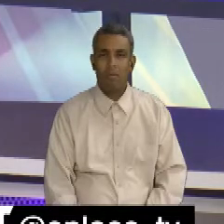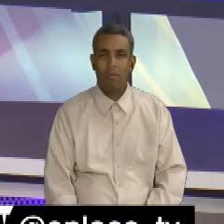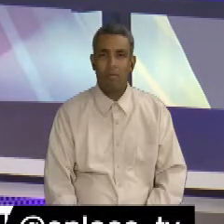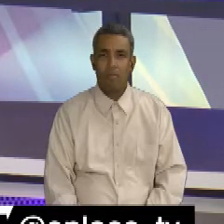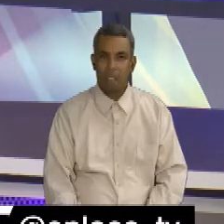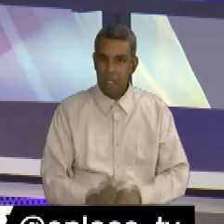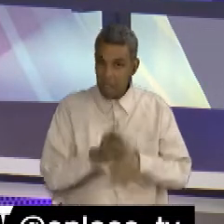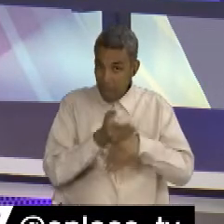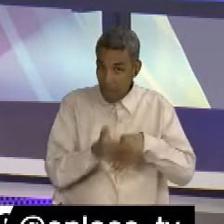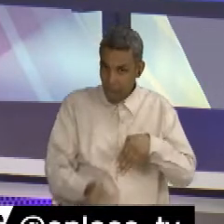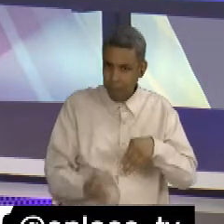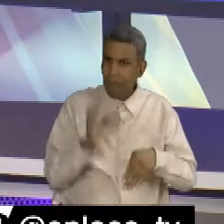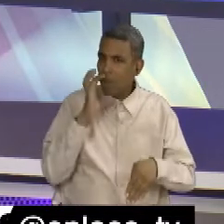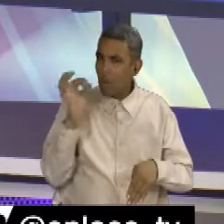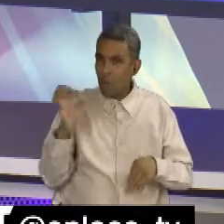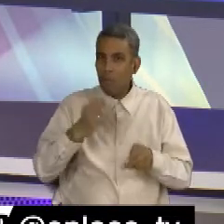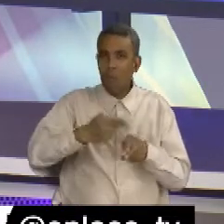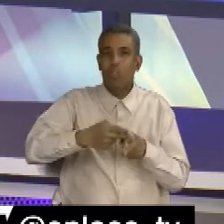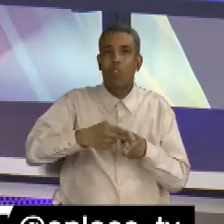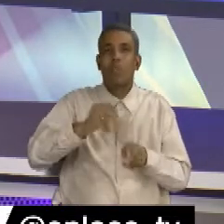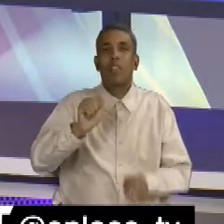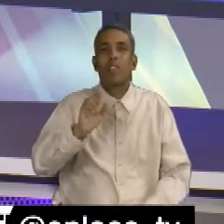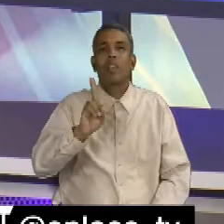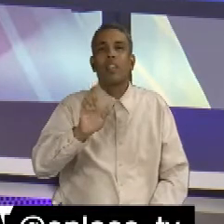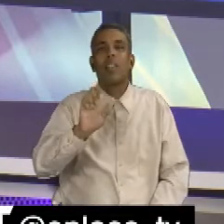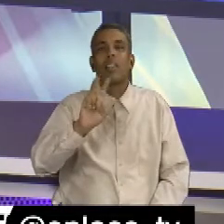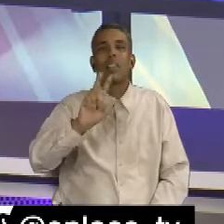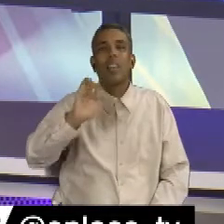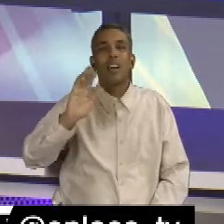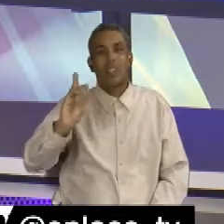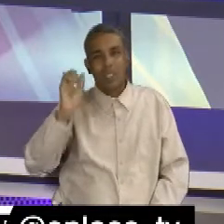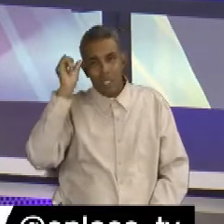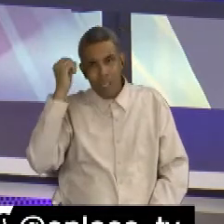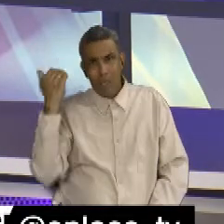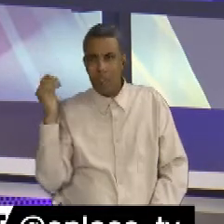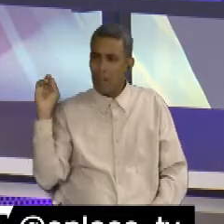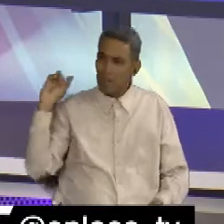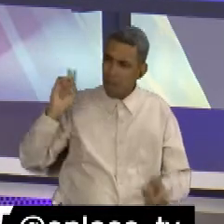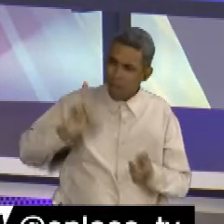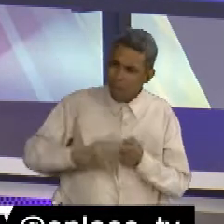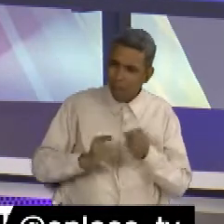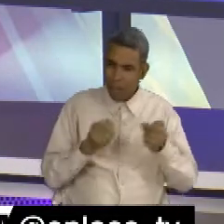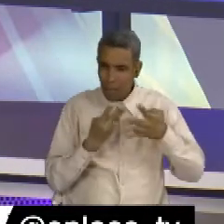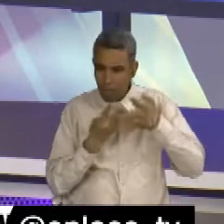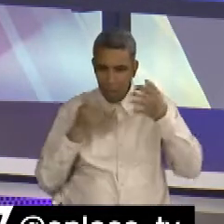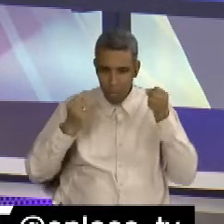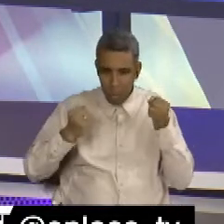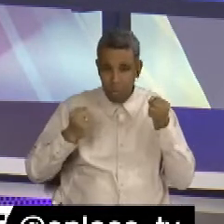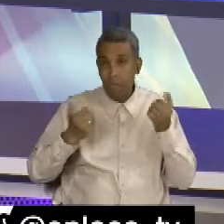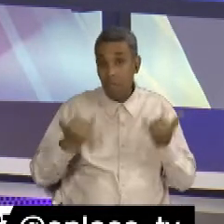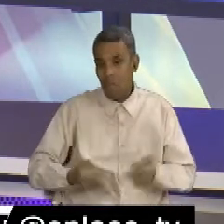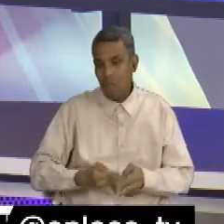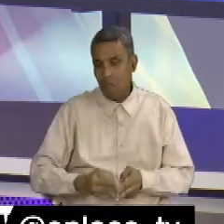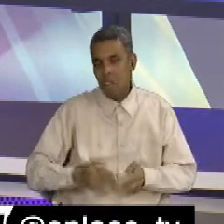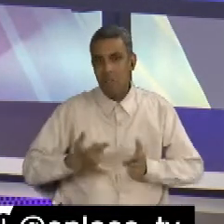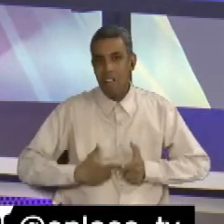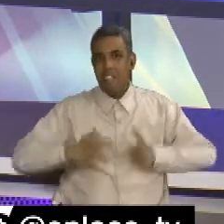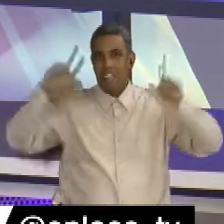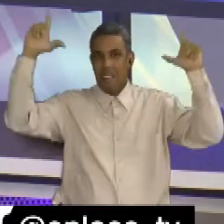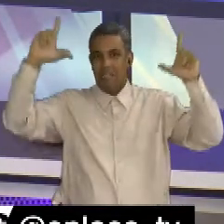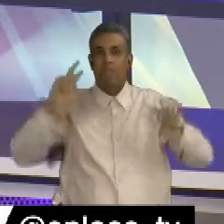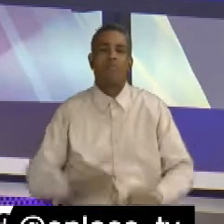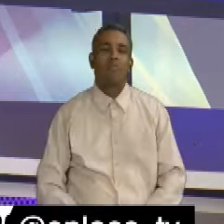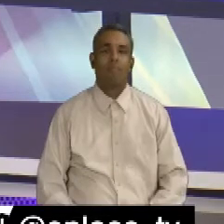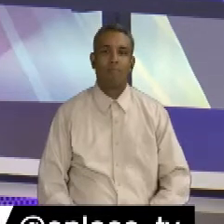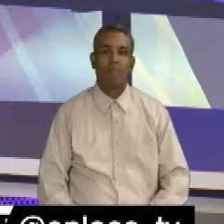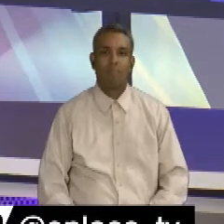Ravelo, quien había sido condenado por un juez a 18 años y 3 meses de prisión. Ravelo había sido sindicado de ser el autor intelectual del homicidio de David